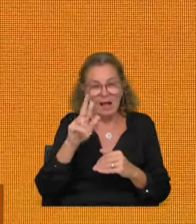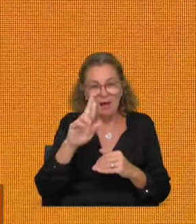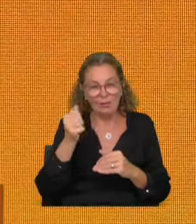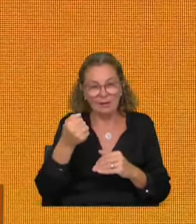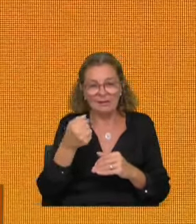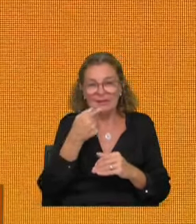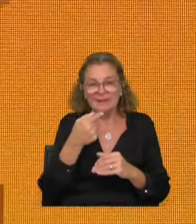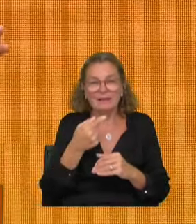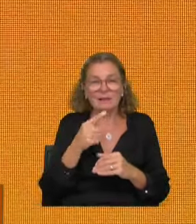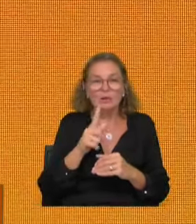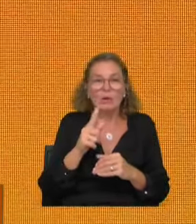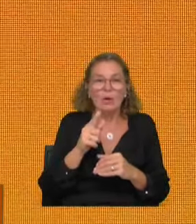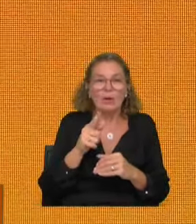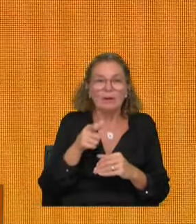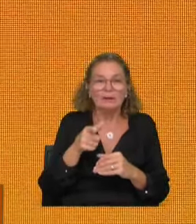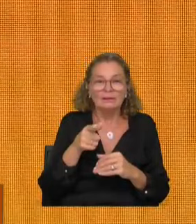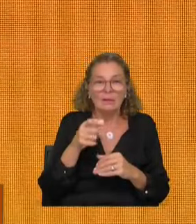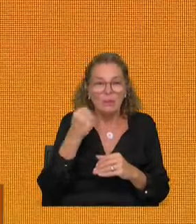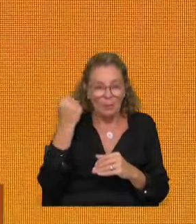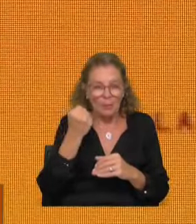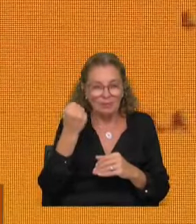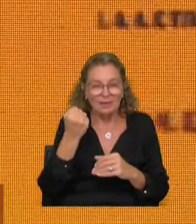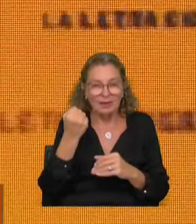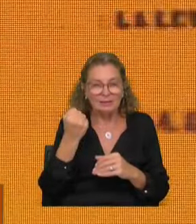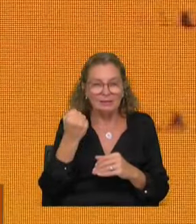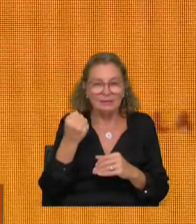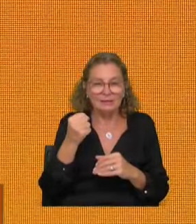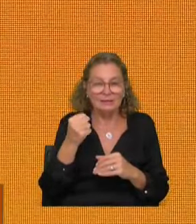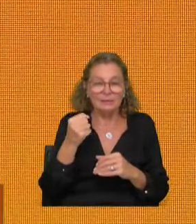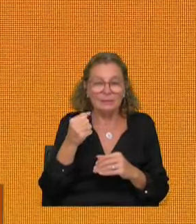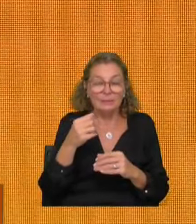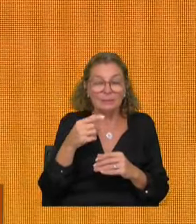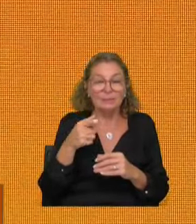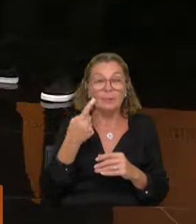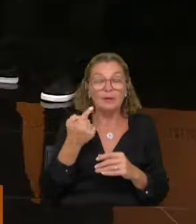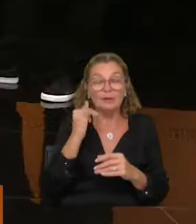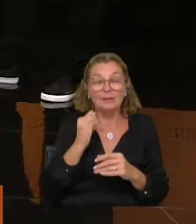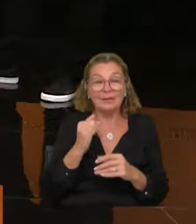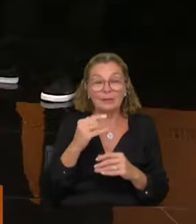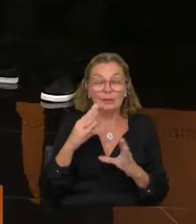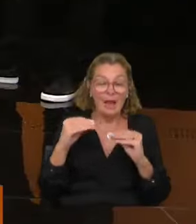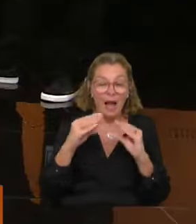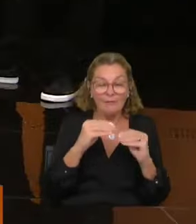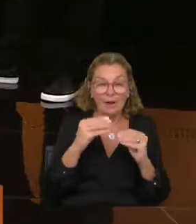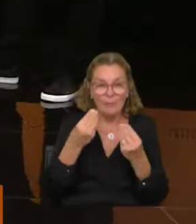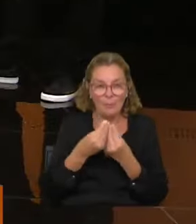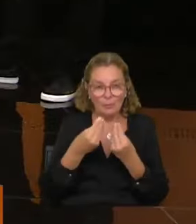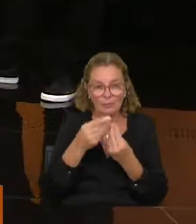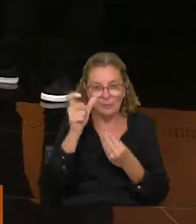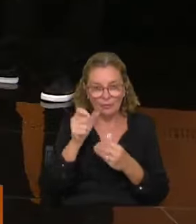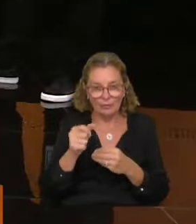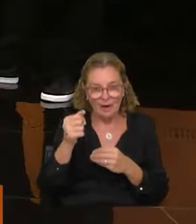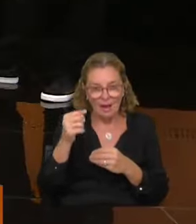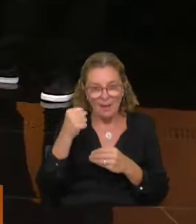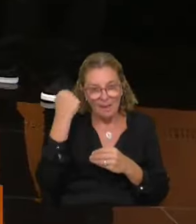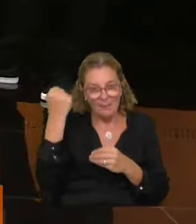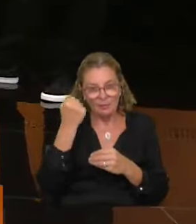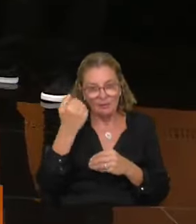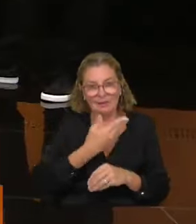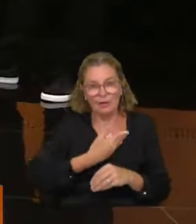cuantitativamente no tiene un peso digamos eh demasiado demasiado grande sí es donde convergen muchas figuras y actores como decí del